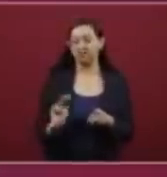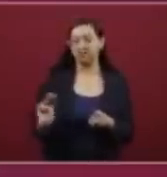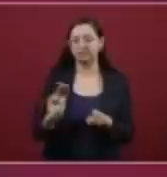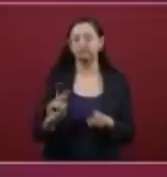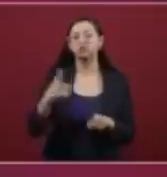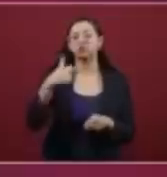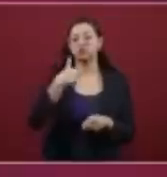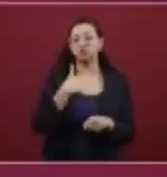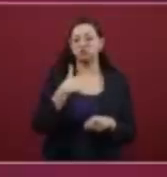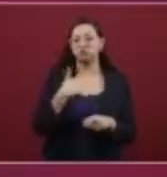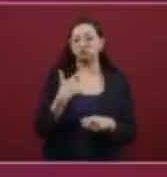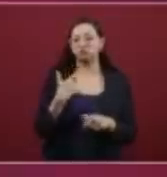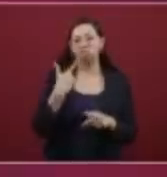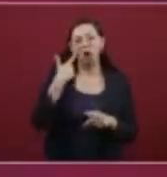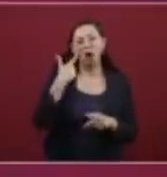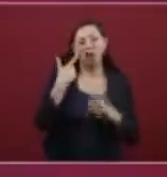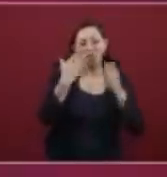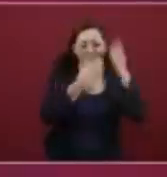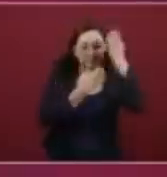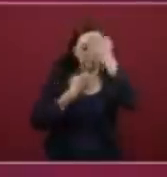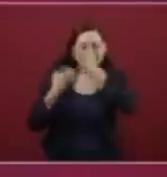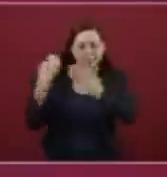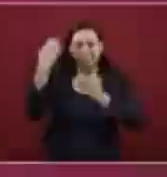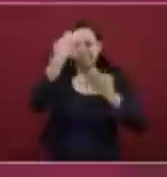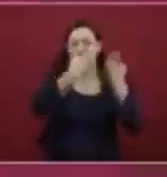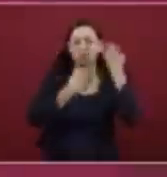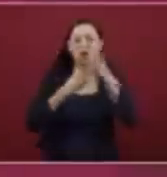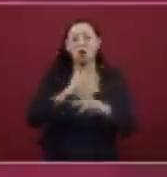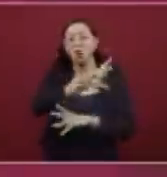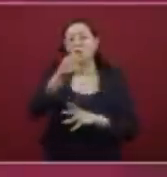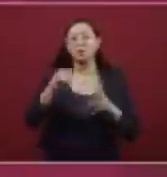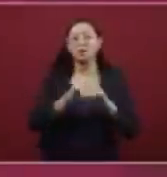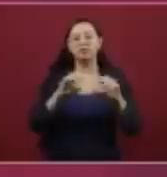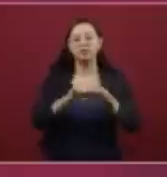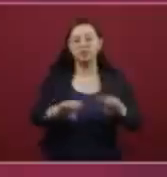tengo evaluación con todo el gabinete